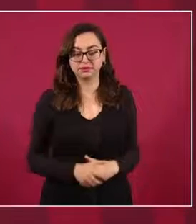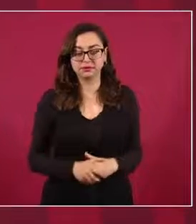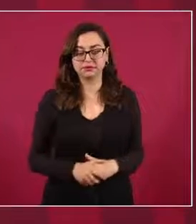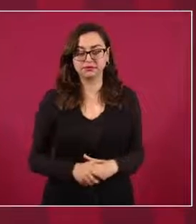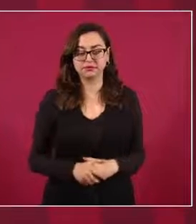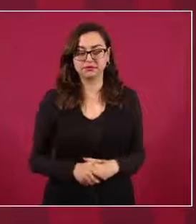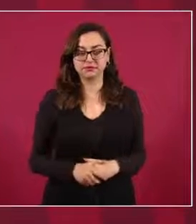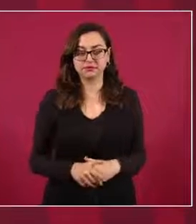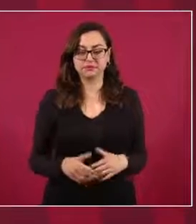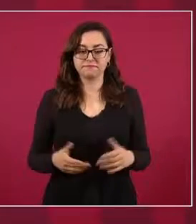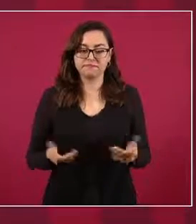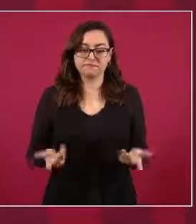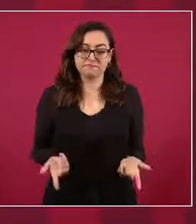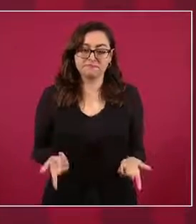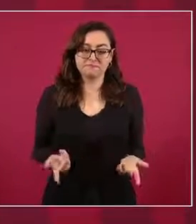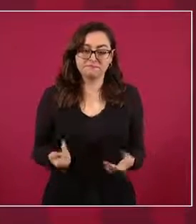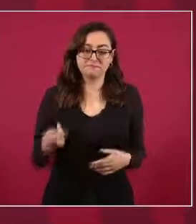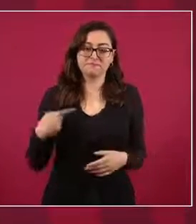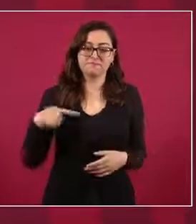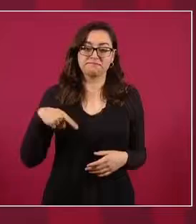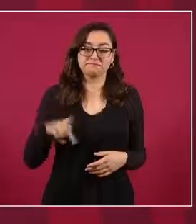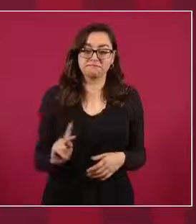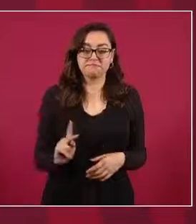y era para justificar